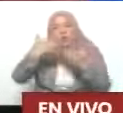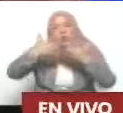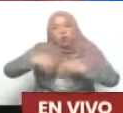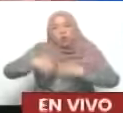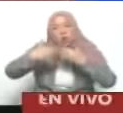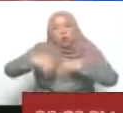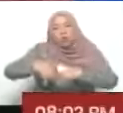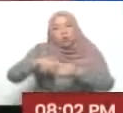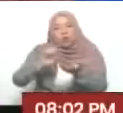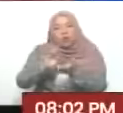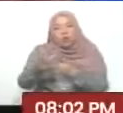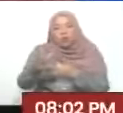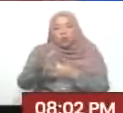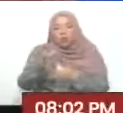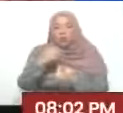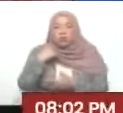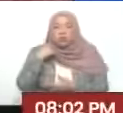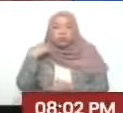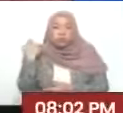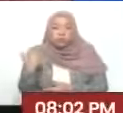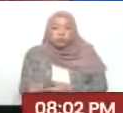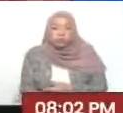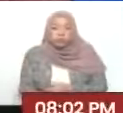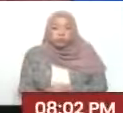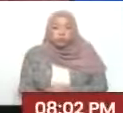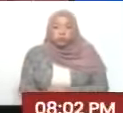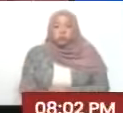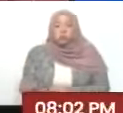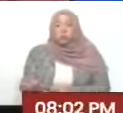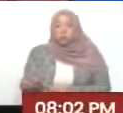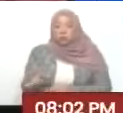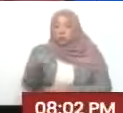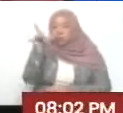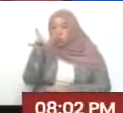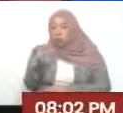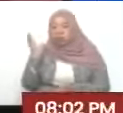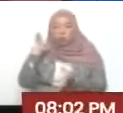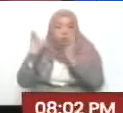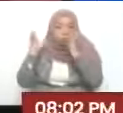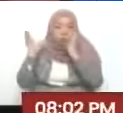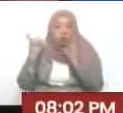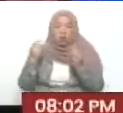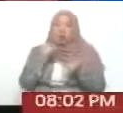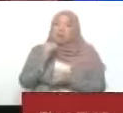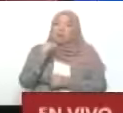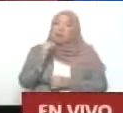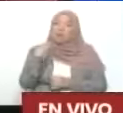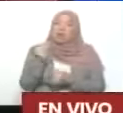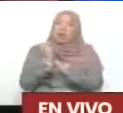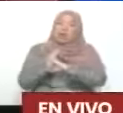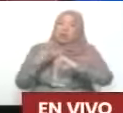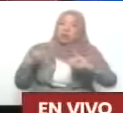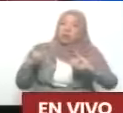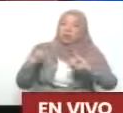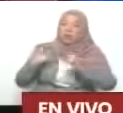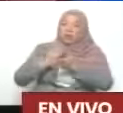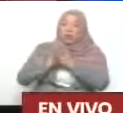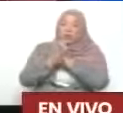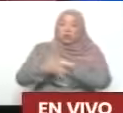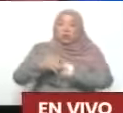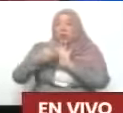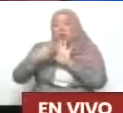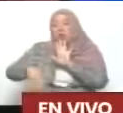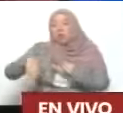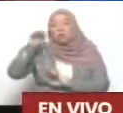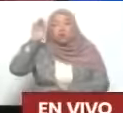está yendo al carajo. Él dice que el carajo, dice él, es Milei que está mandando la independencia y el derecho al